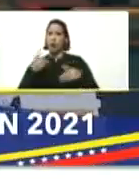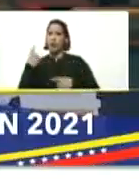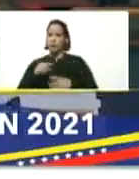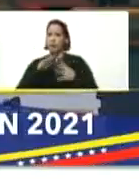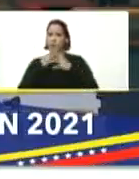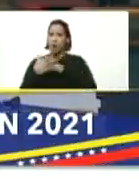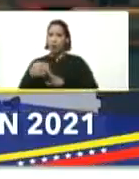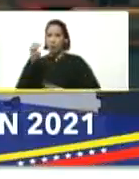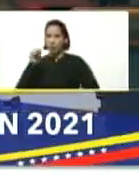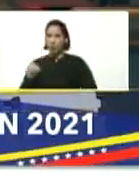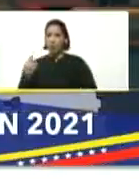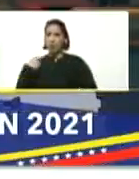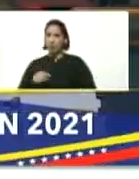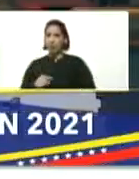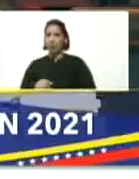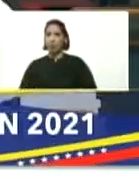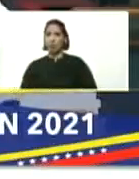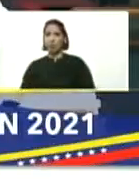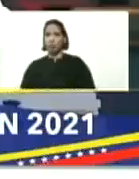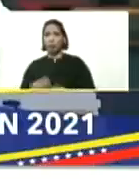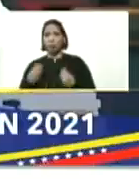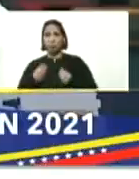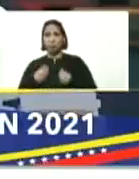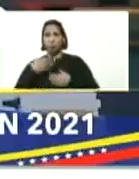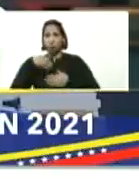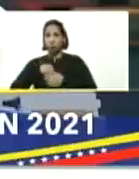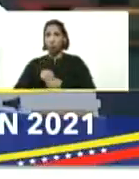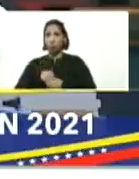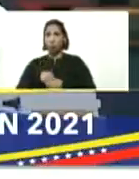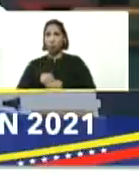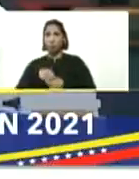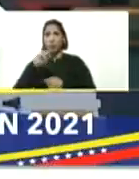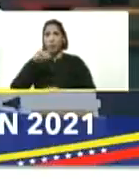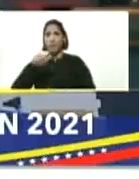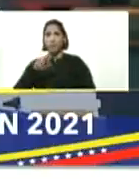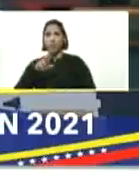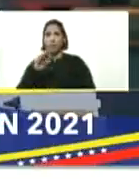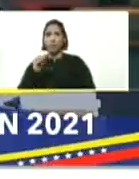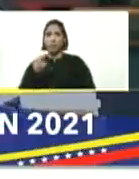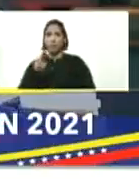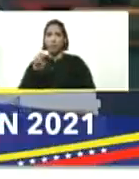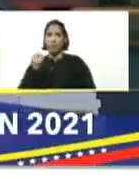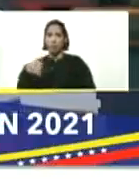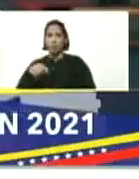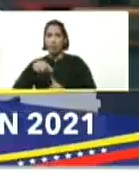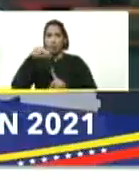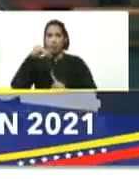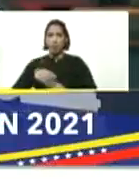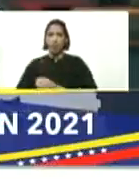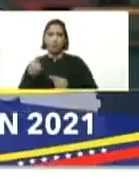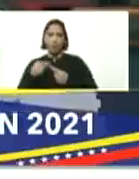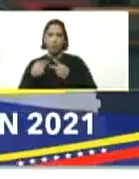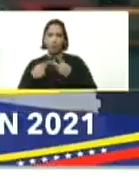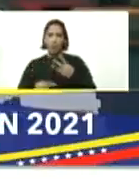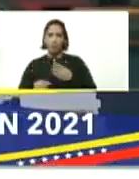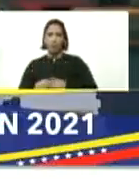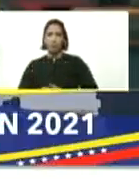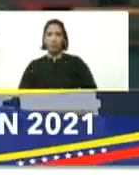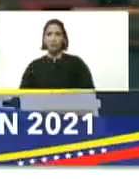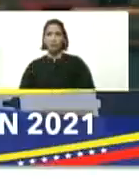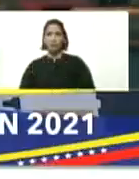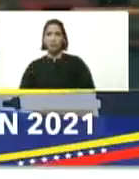Petare, tiene los sectores de clase media, mis vecinos del Marqués, de Altamira, etc.